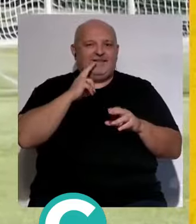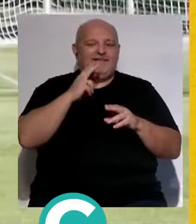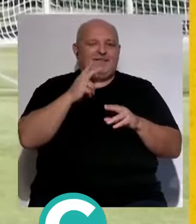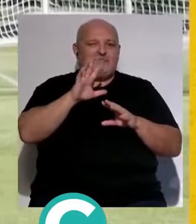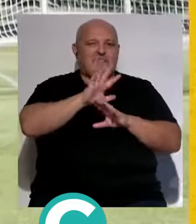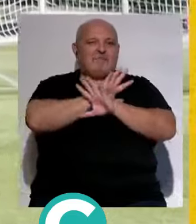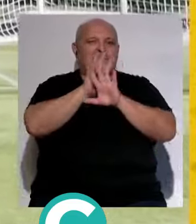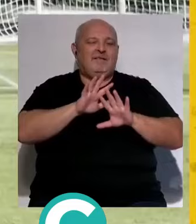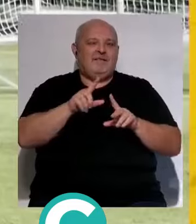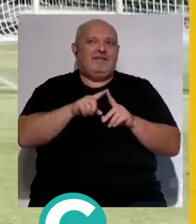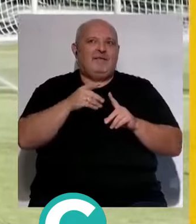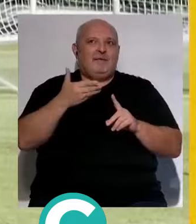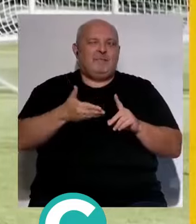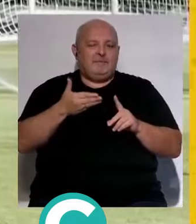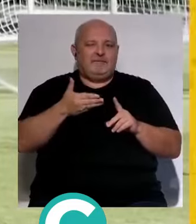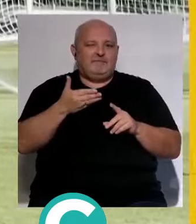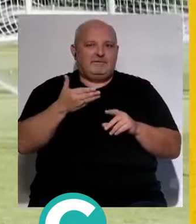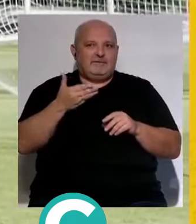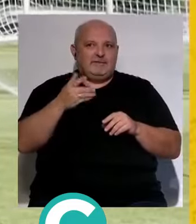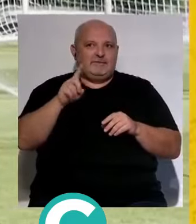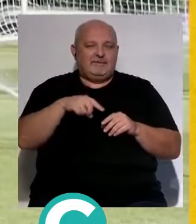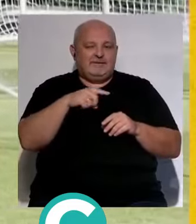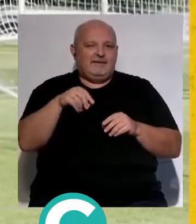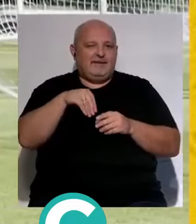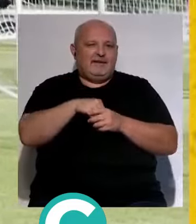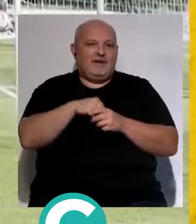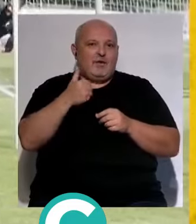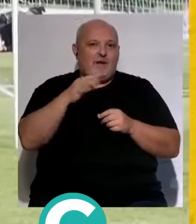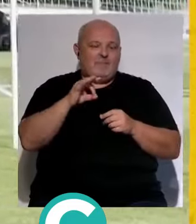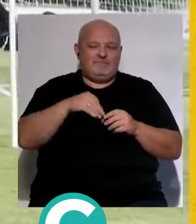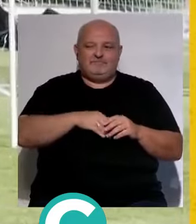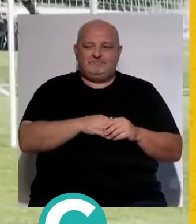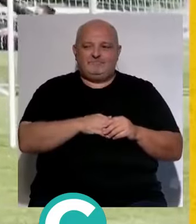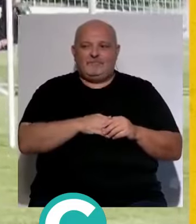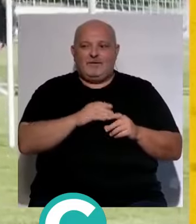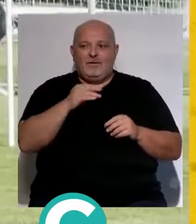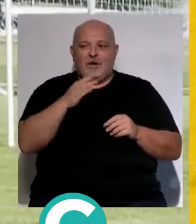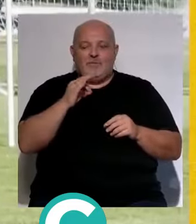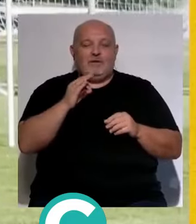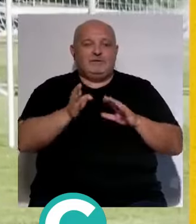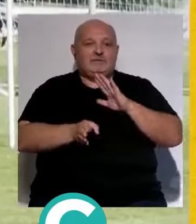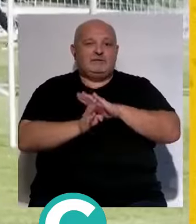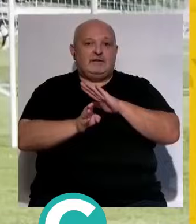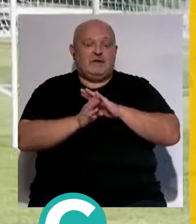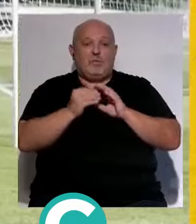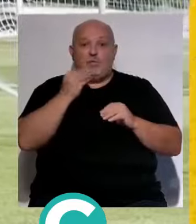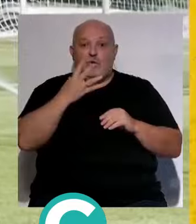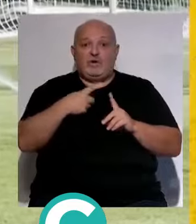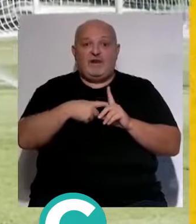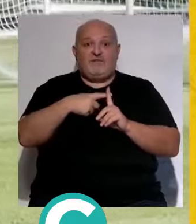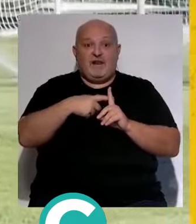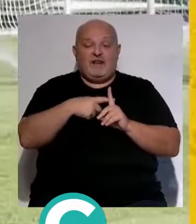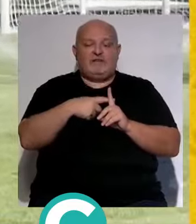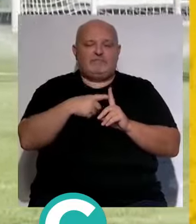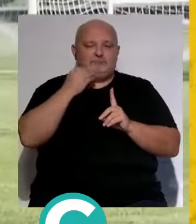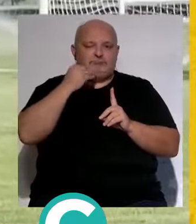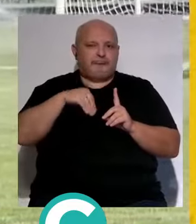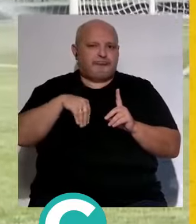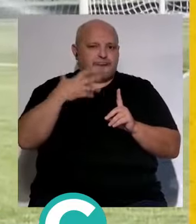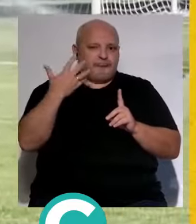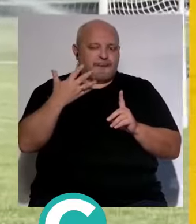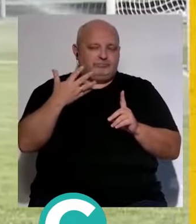me parecería un futbolista importantísimo si está a un buen nivel, que es Ocampo. Si Ocampo se queda y está a un nivel bueno, puede ser uno de los